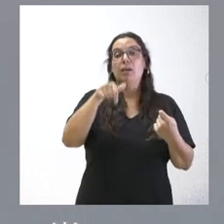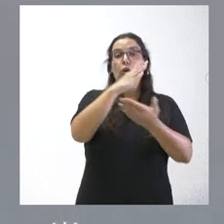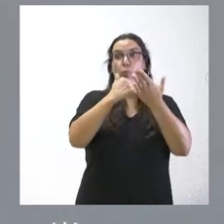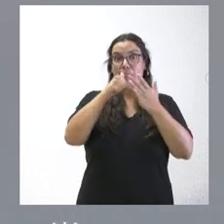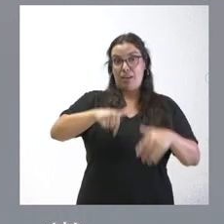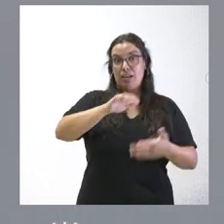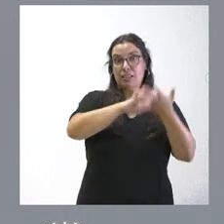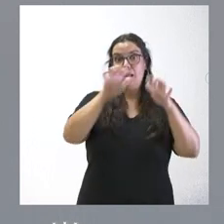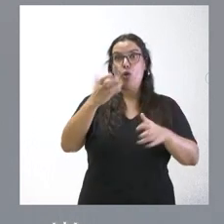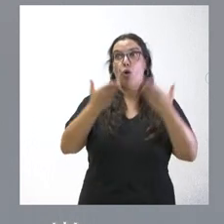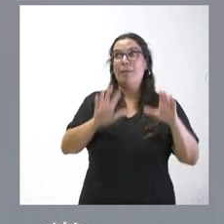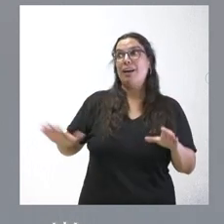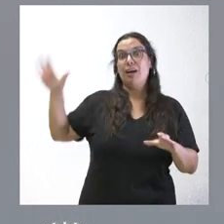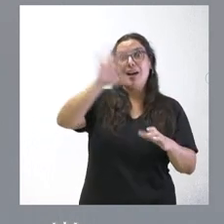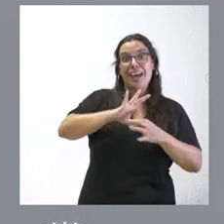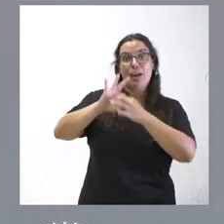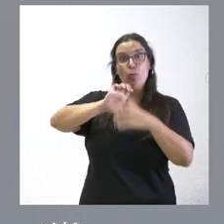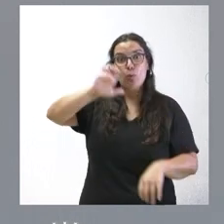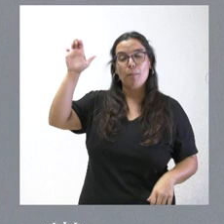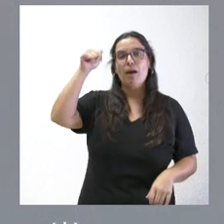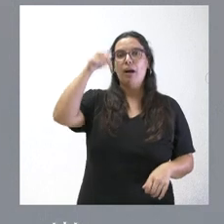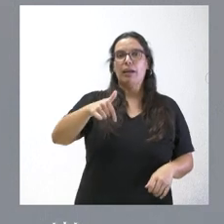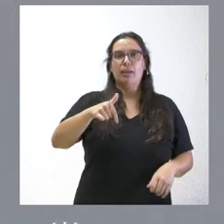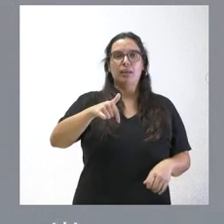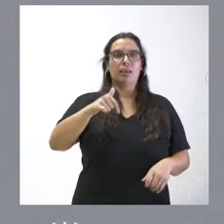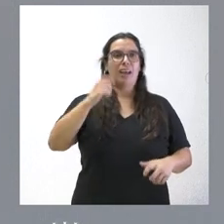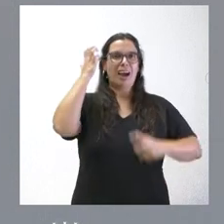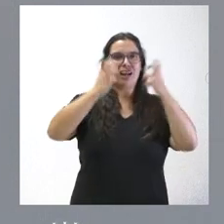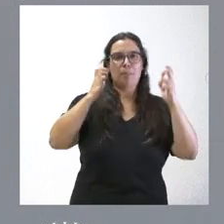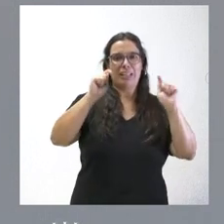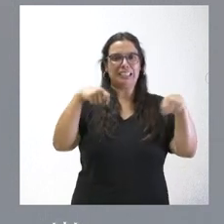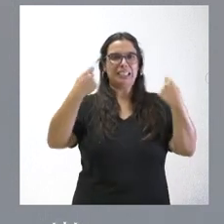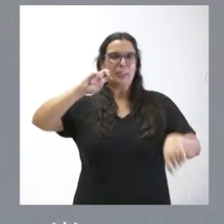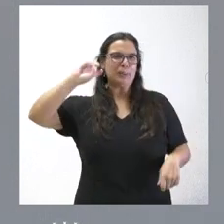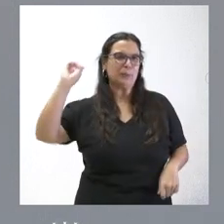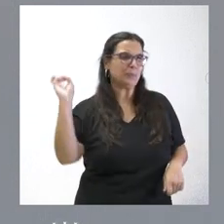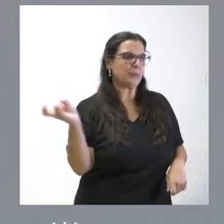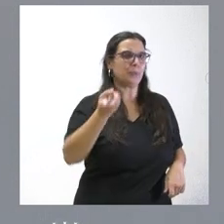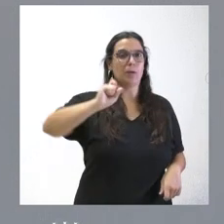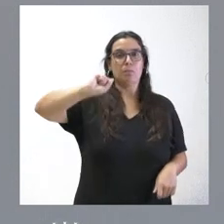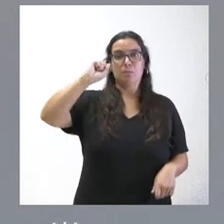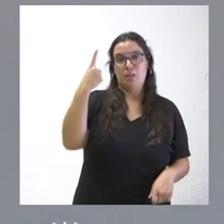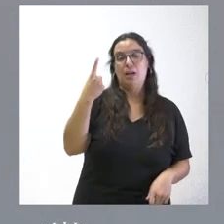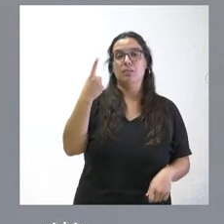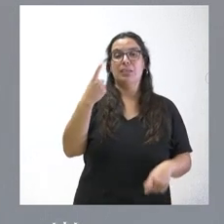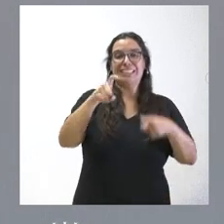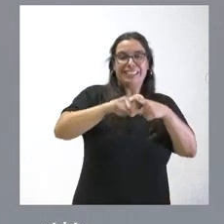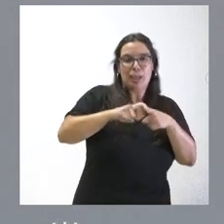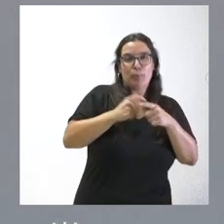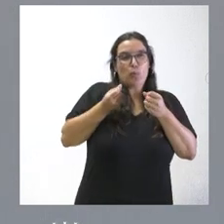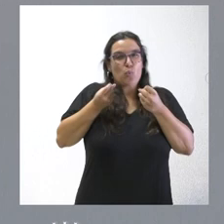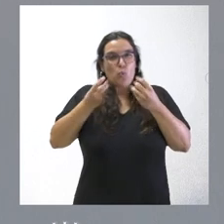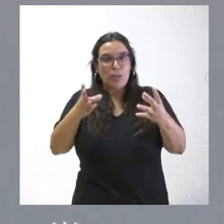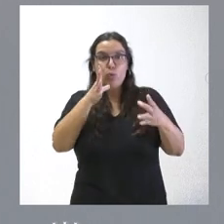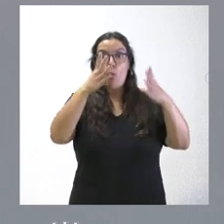de la Unión Europea que alberga una mayor diversidad biológica tanto en el número como en la tipología de